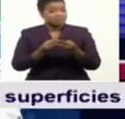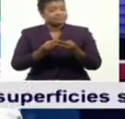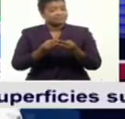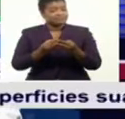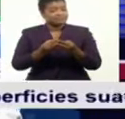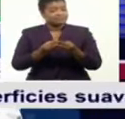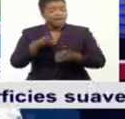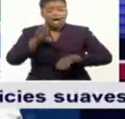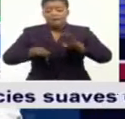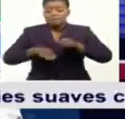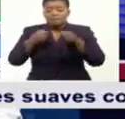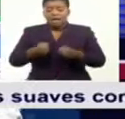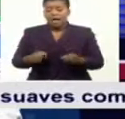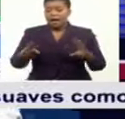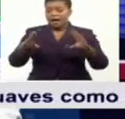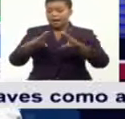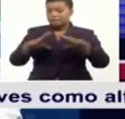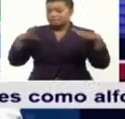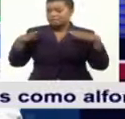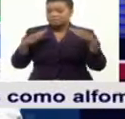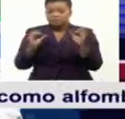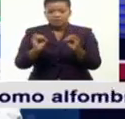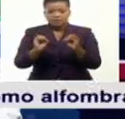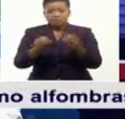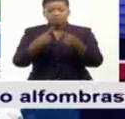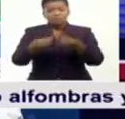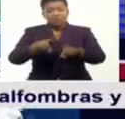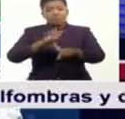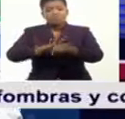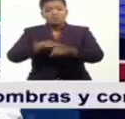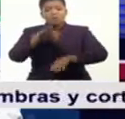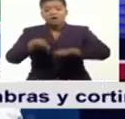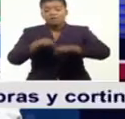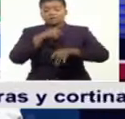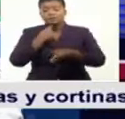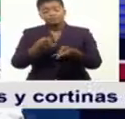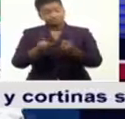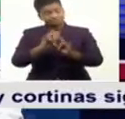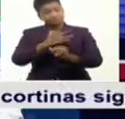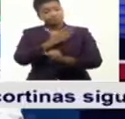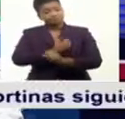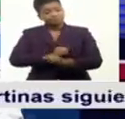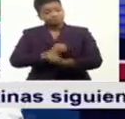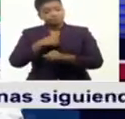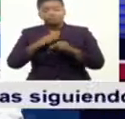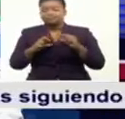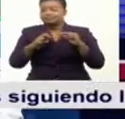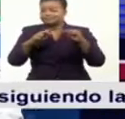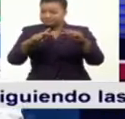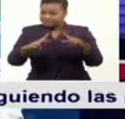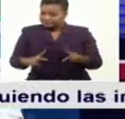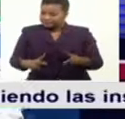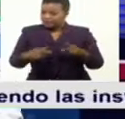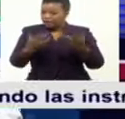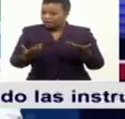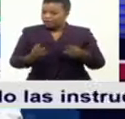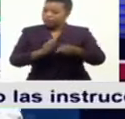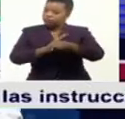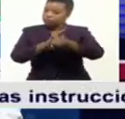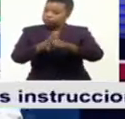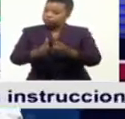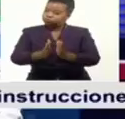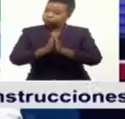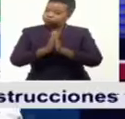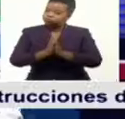se enferman y en algunos casos lamentablemente fallecen. Realmente reitero, esto tenemos todavía